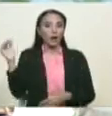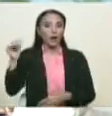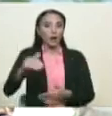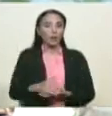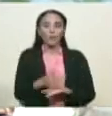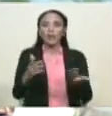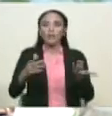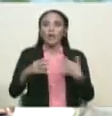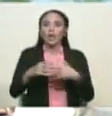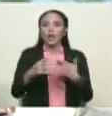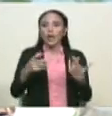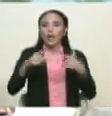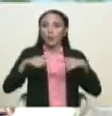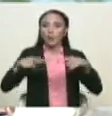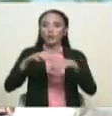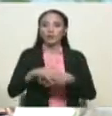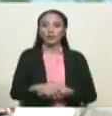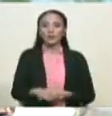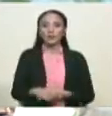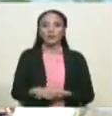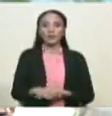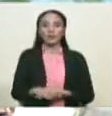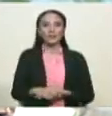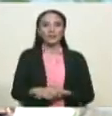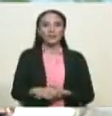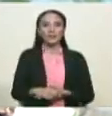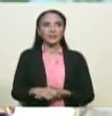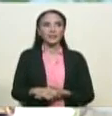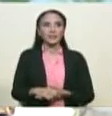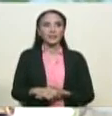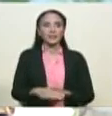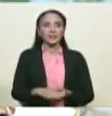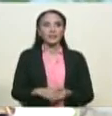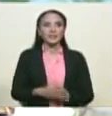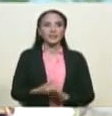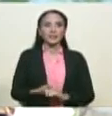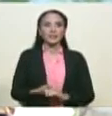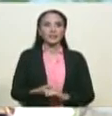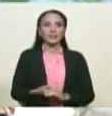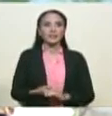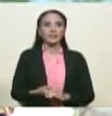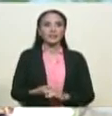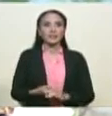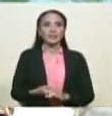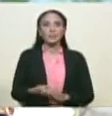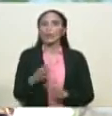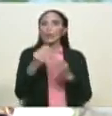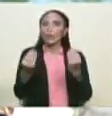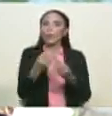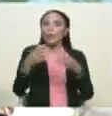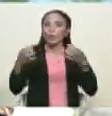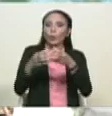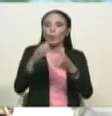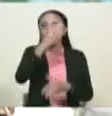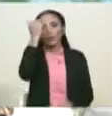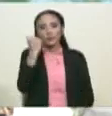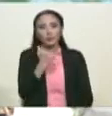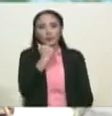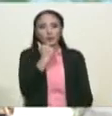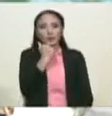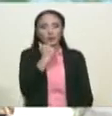el municipio Rivas, desde La Victoria a toda Venezuela. Yo quiero mostrarle cómo el Frente Francisco de Miranda, en su